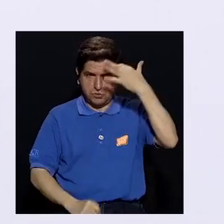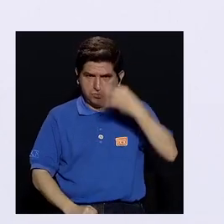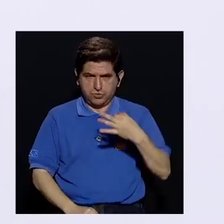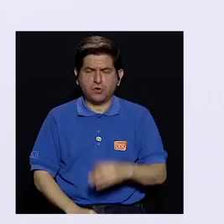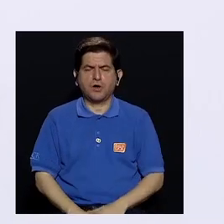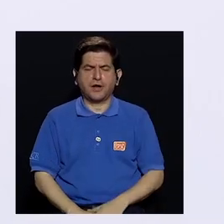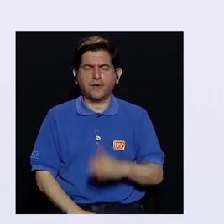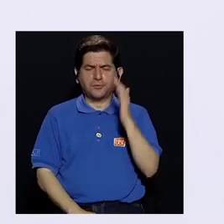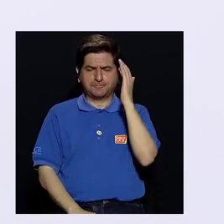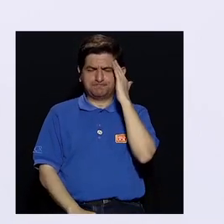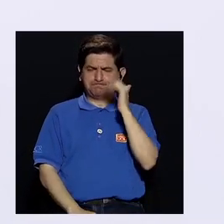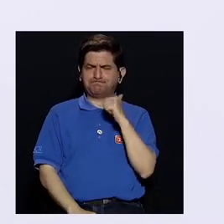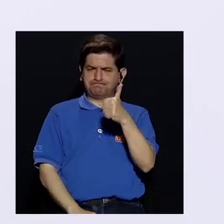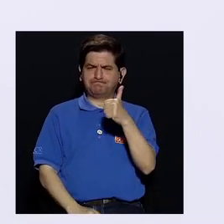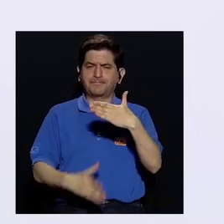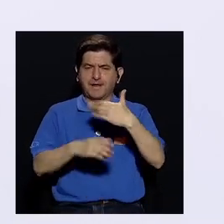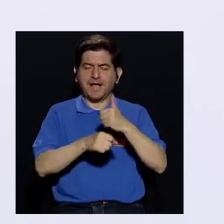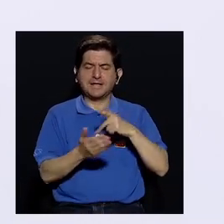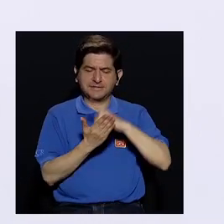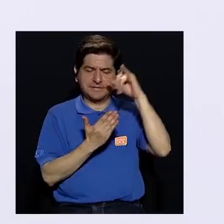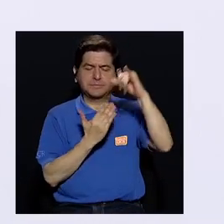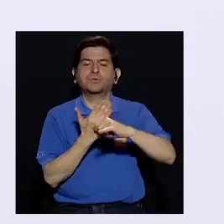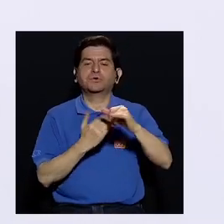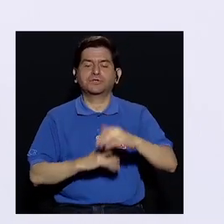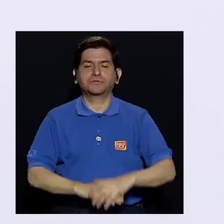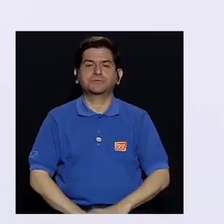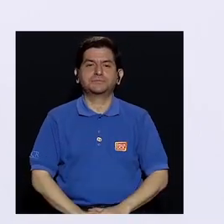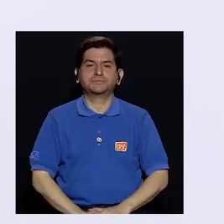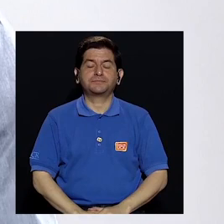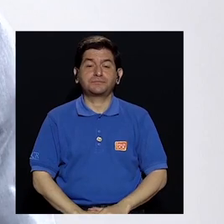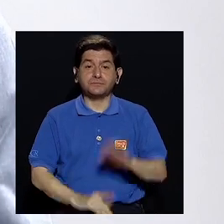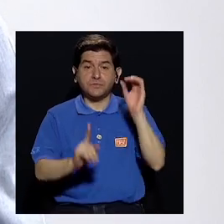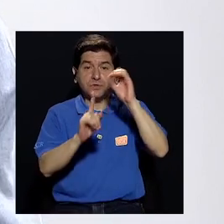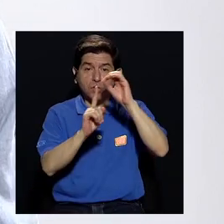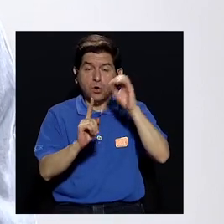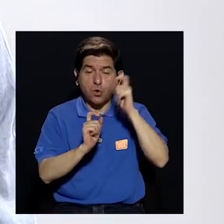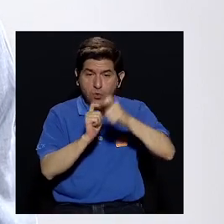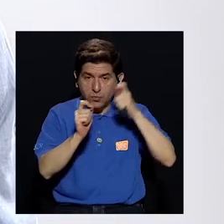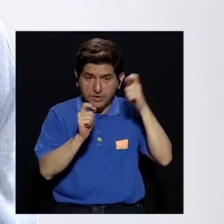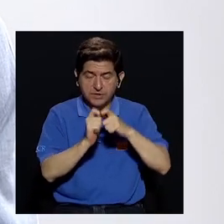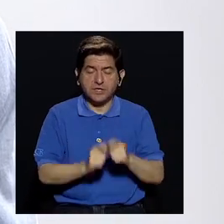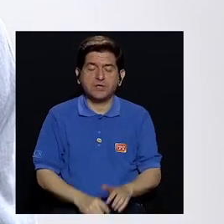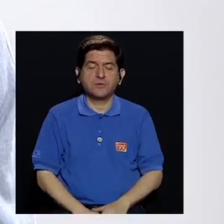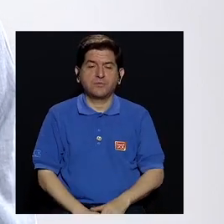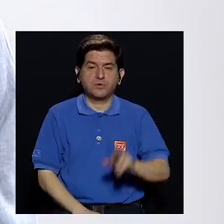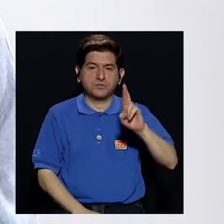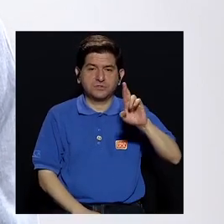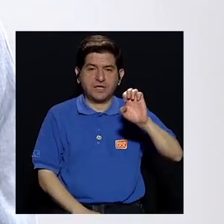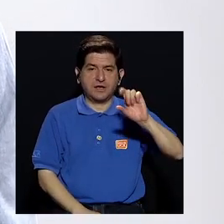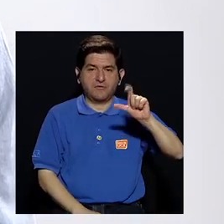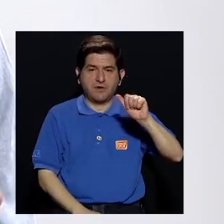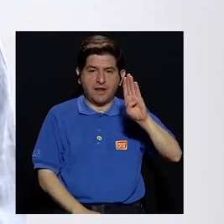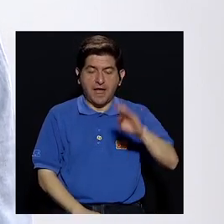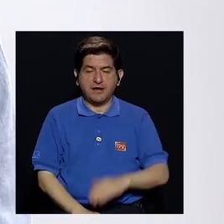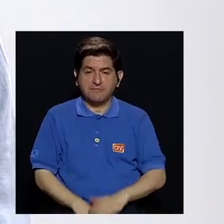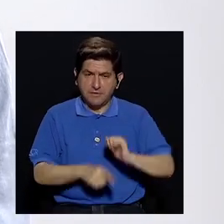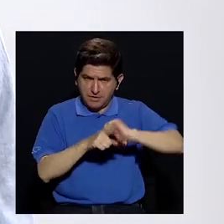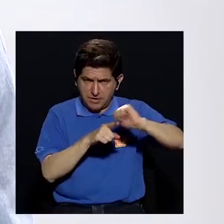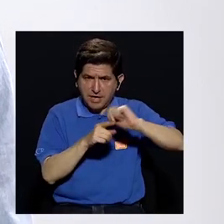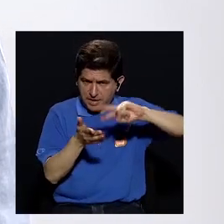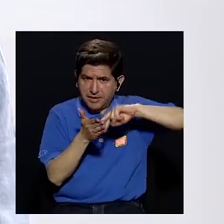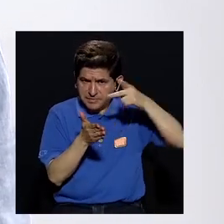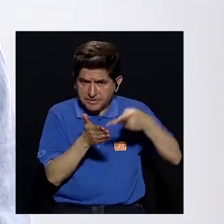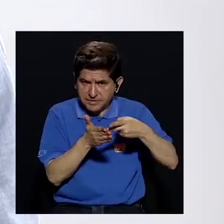parece que fue una cosa muy sabia de hacer en ese proyecto entonces los objetivos concretos de la pdi gamos desde el inicio es capacitación